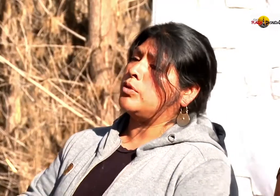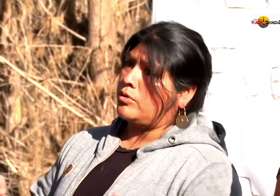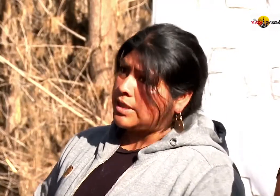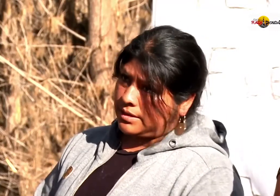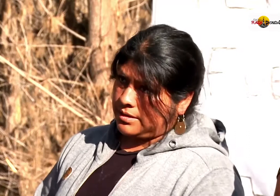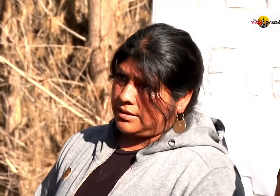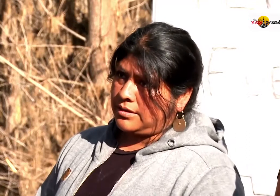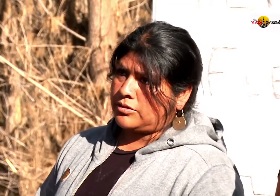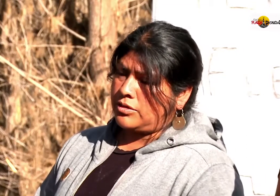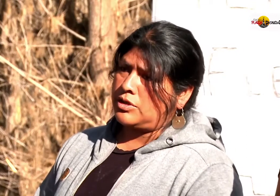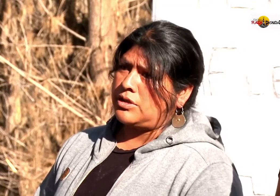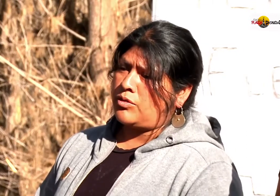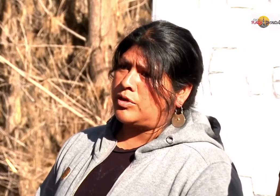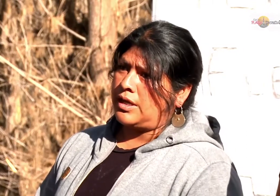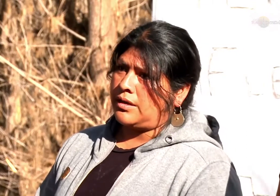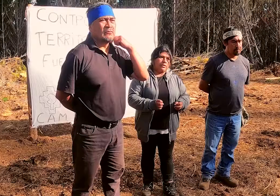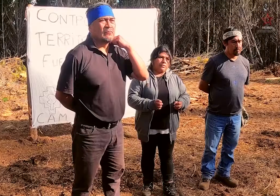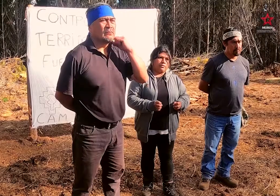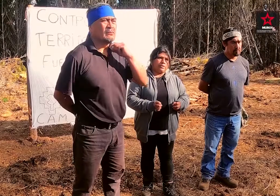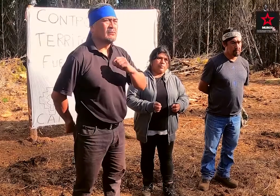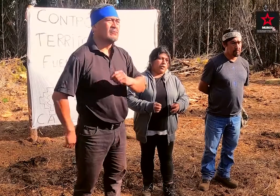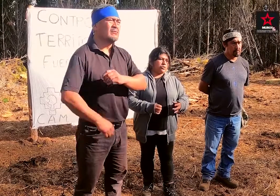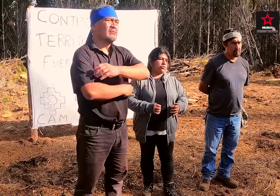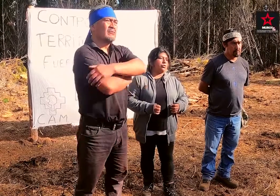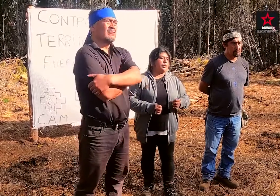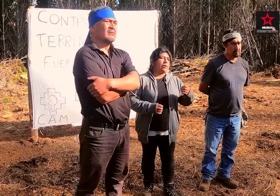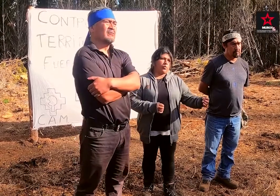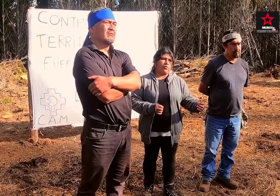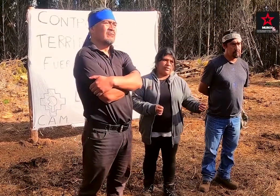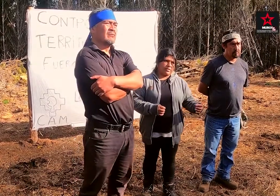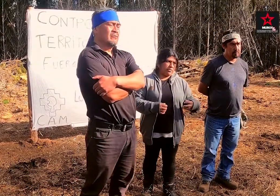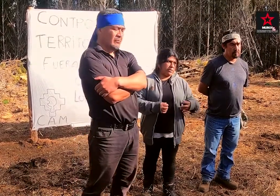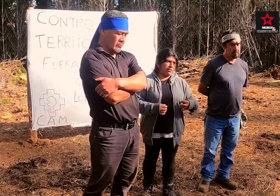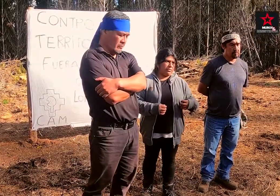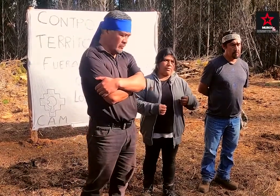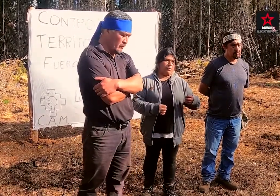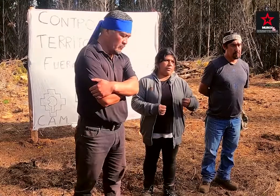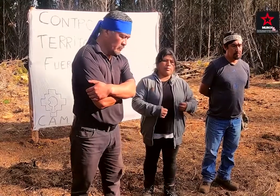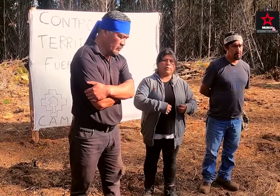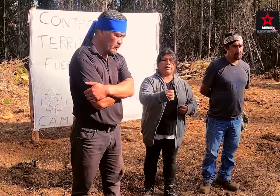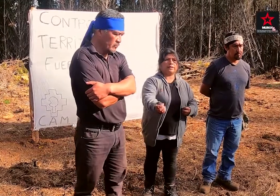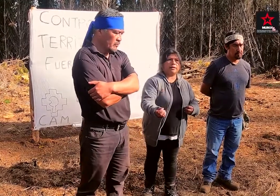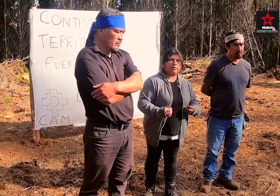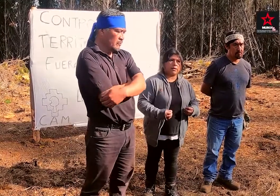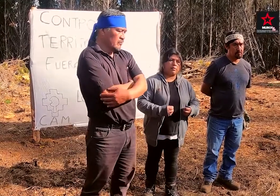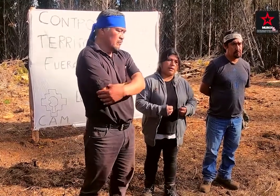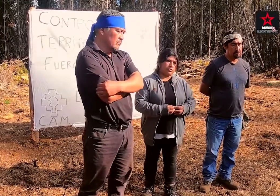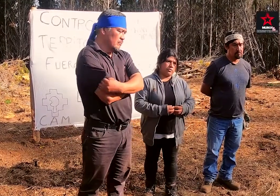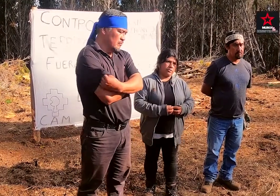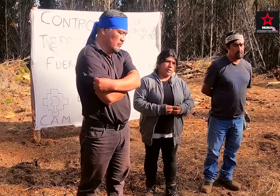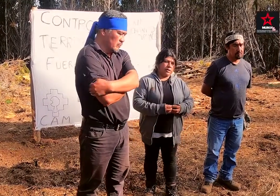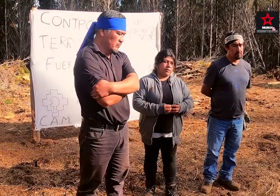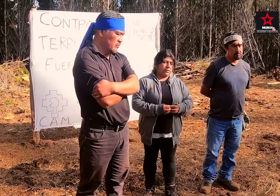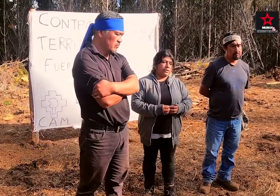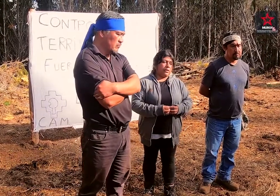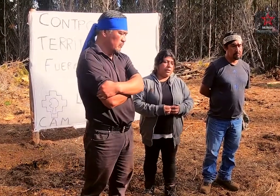desarrollamos autonomía dentro de nuestras comunidades. Entonces, porque nosotros no peleamos con los vecinos, con el pobre que está al lado, que es igual